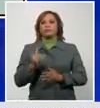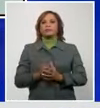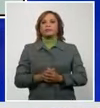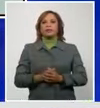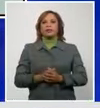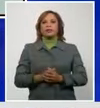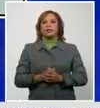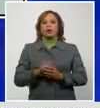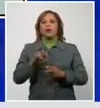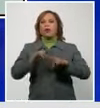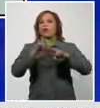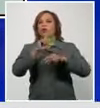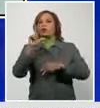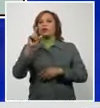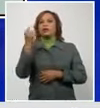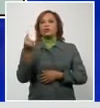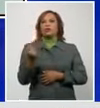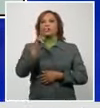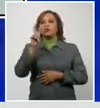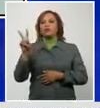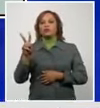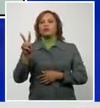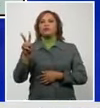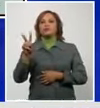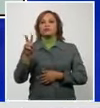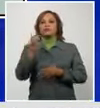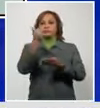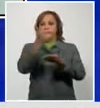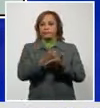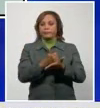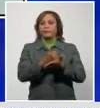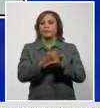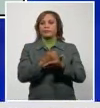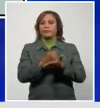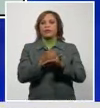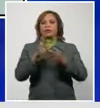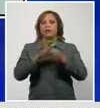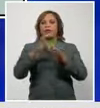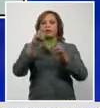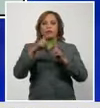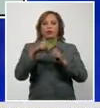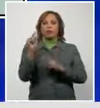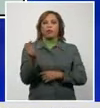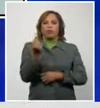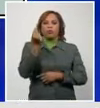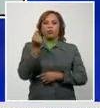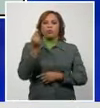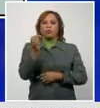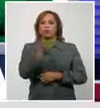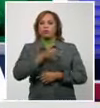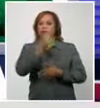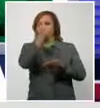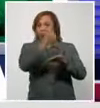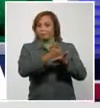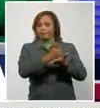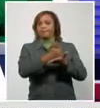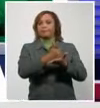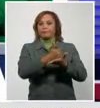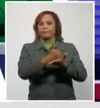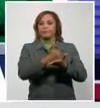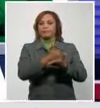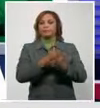de Holguín y Guantánamo 1 caso del municipio de Guantánamo. Estos son